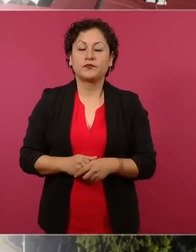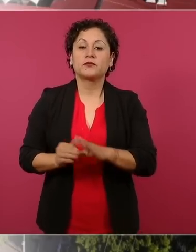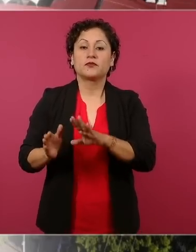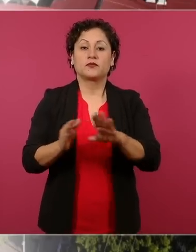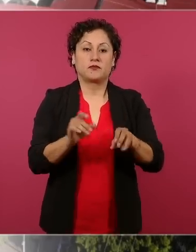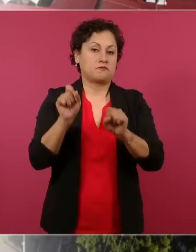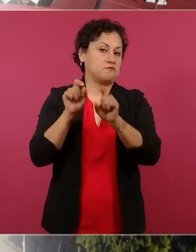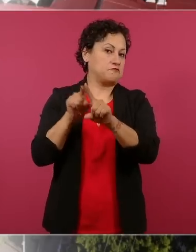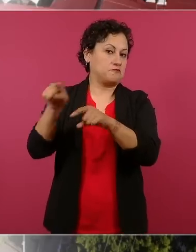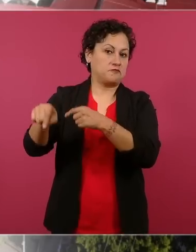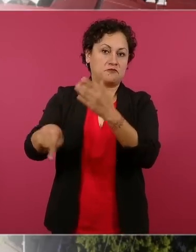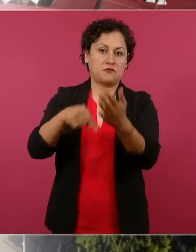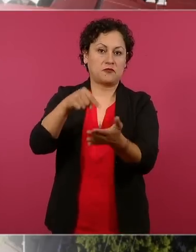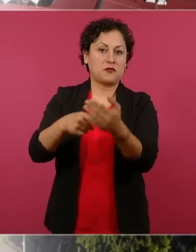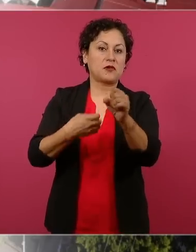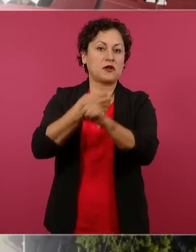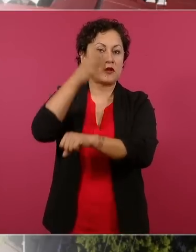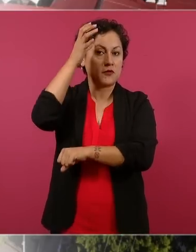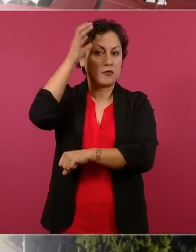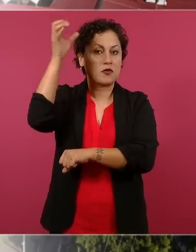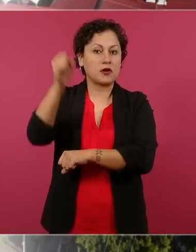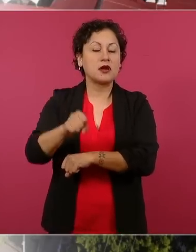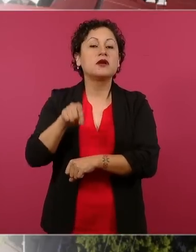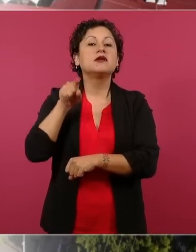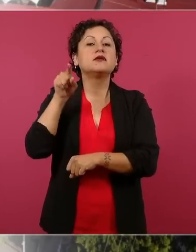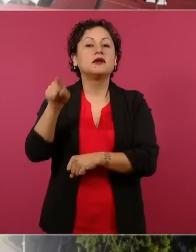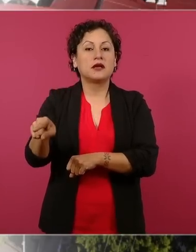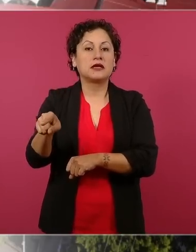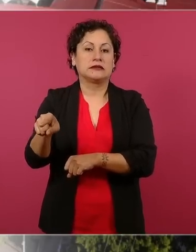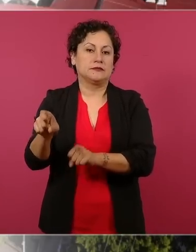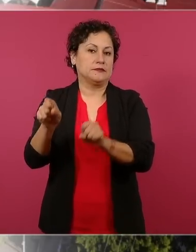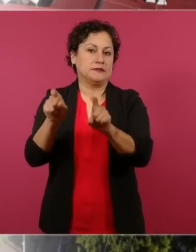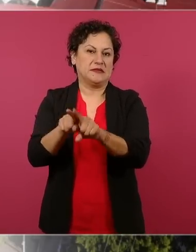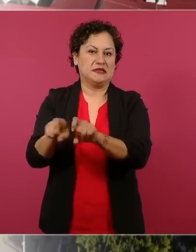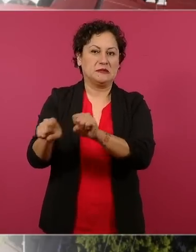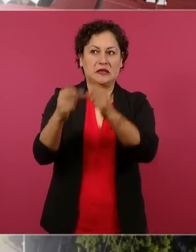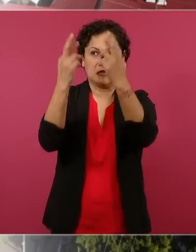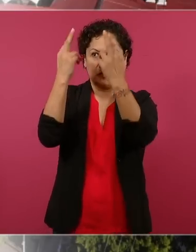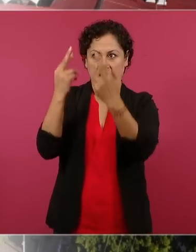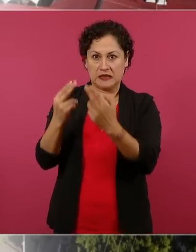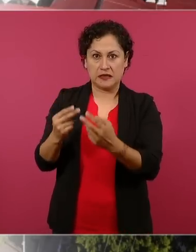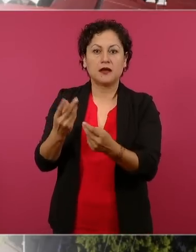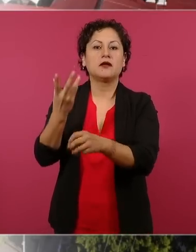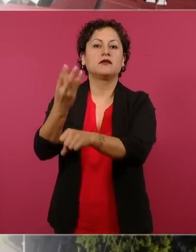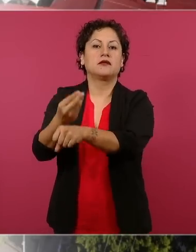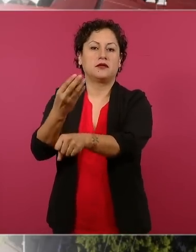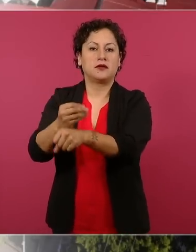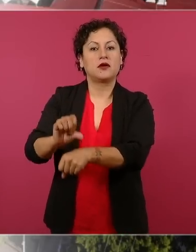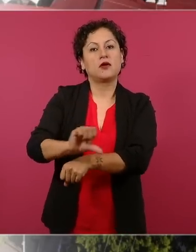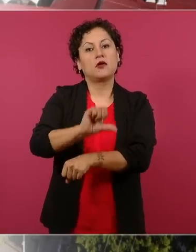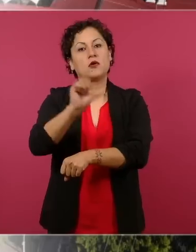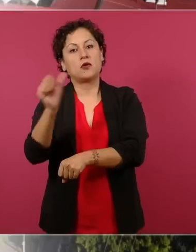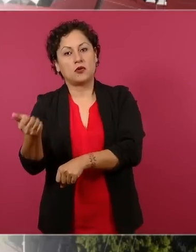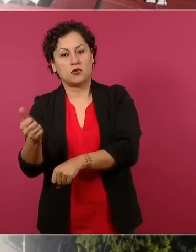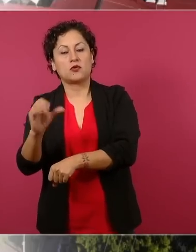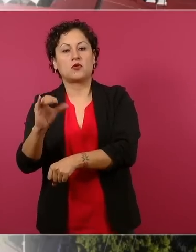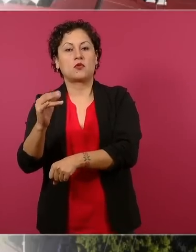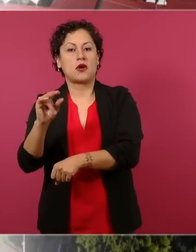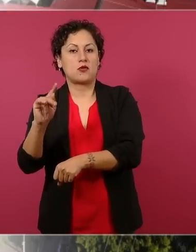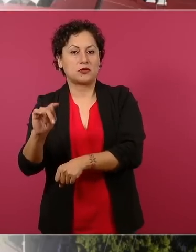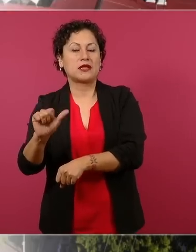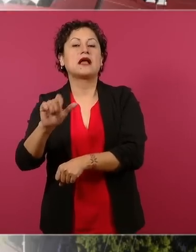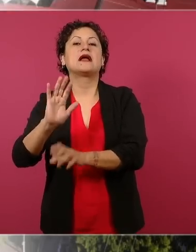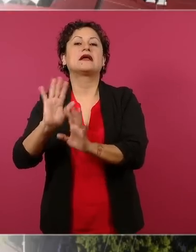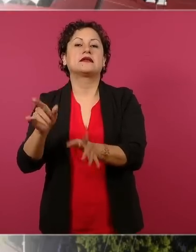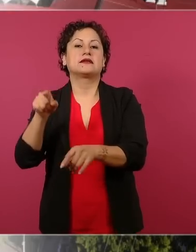Morelos se concluyó la obra afectada por el sismo en Seguro Social en Cuautla y se está trabajando actualmente en el